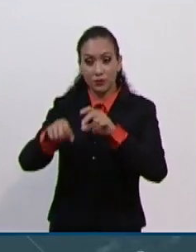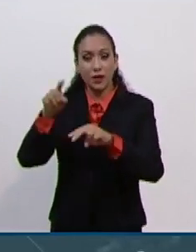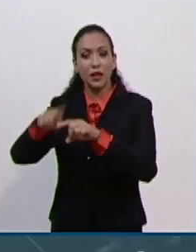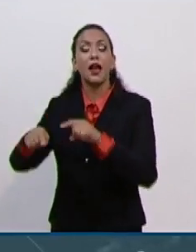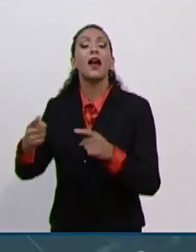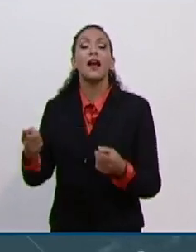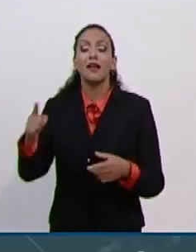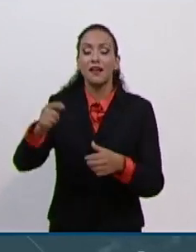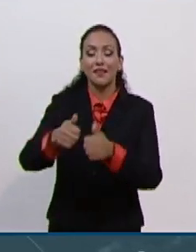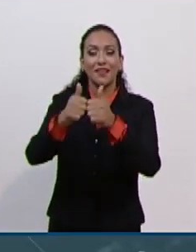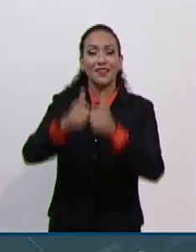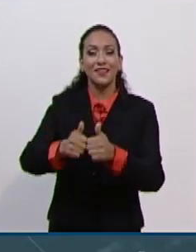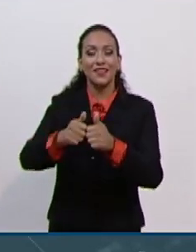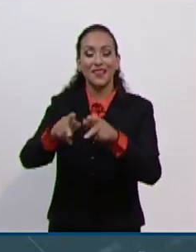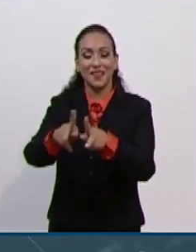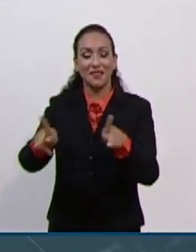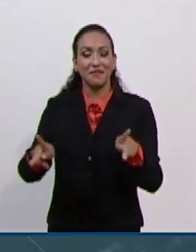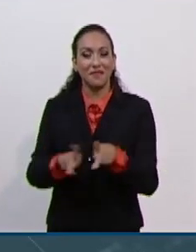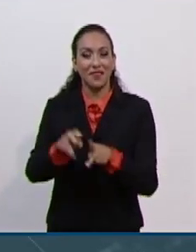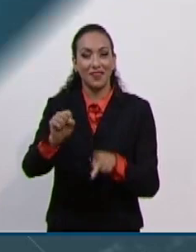en la Plaza de la Soledad.